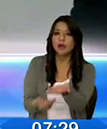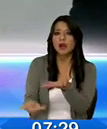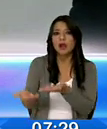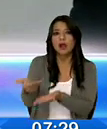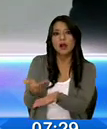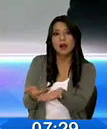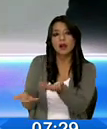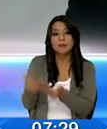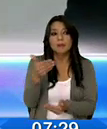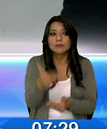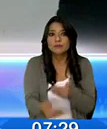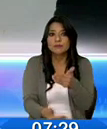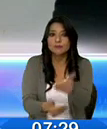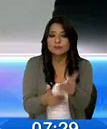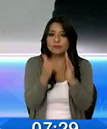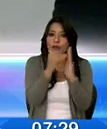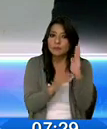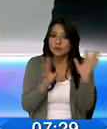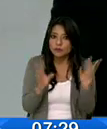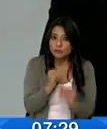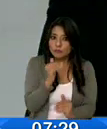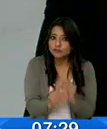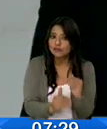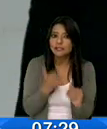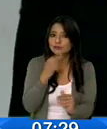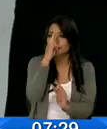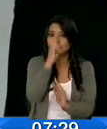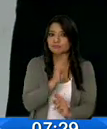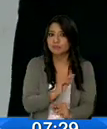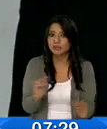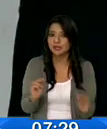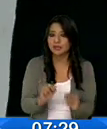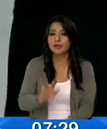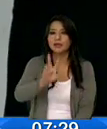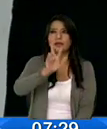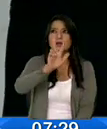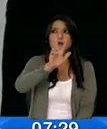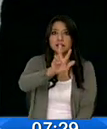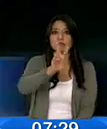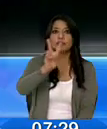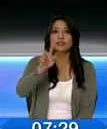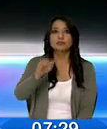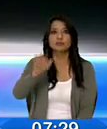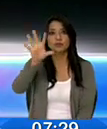sin haber seguido los parámetros que correspondían. Se estableció una tarifa de